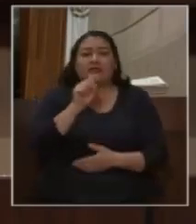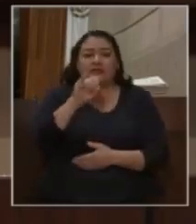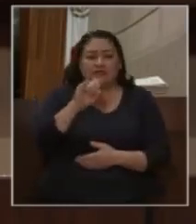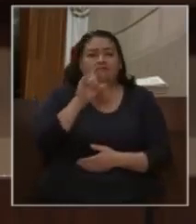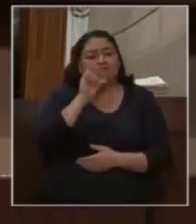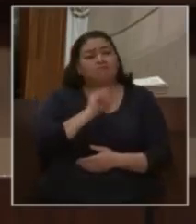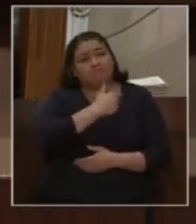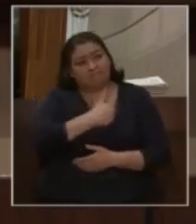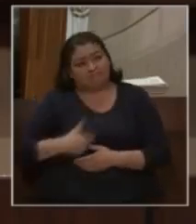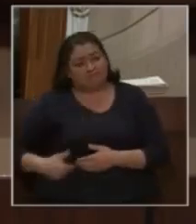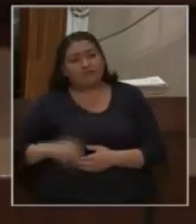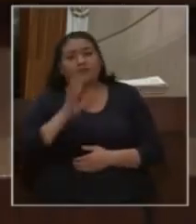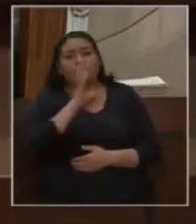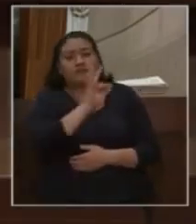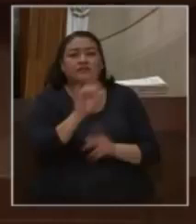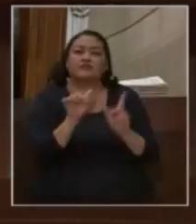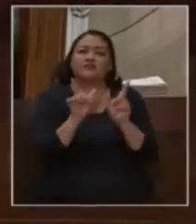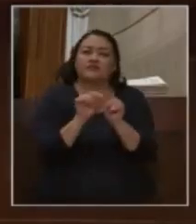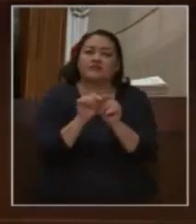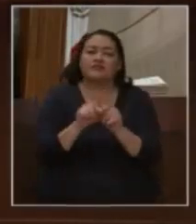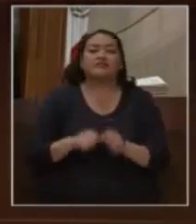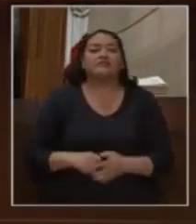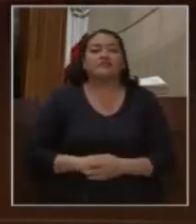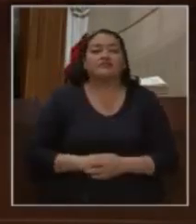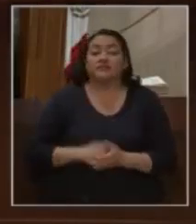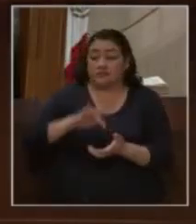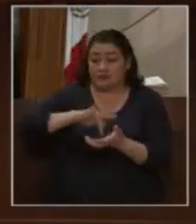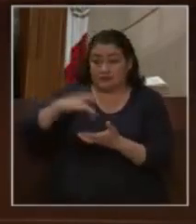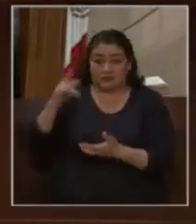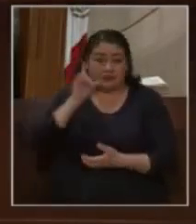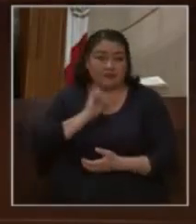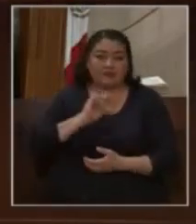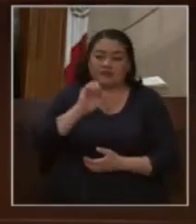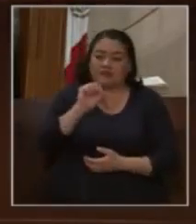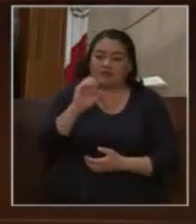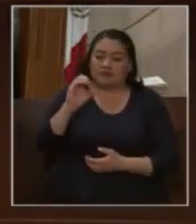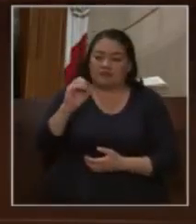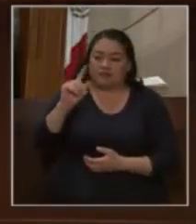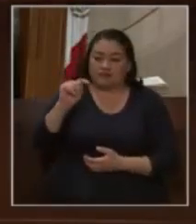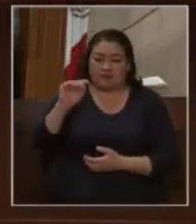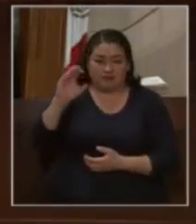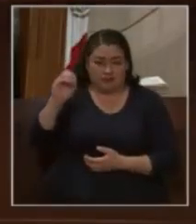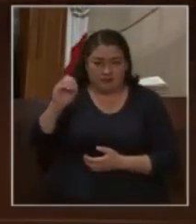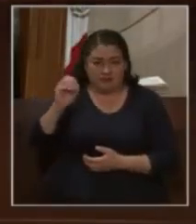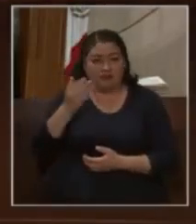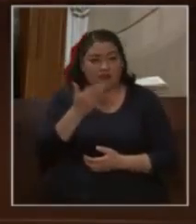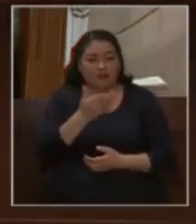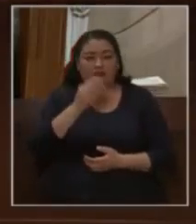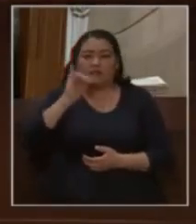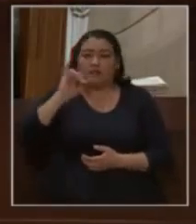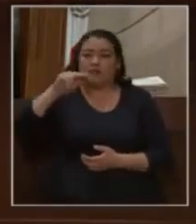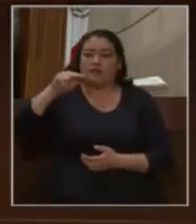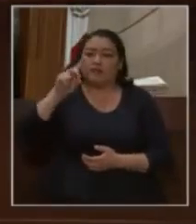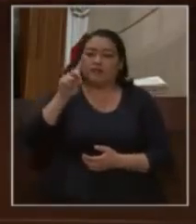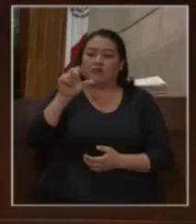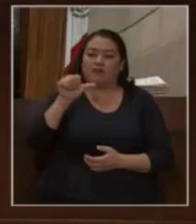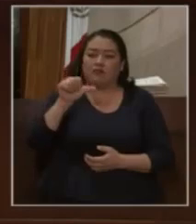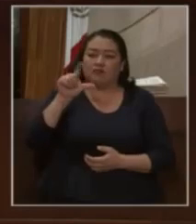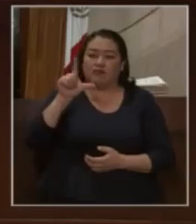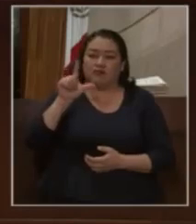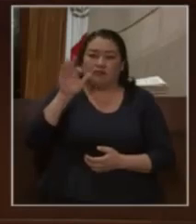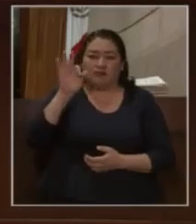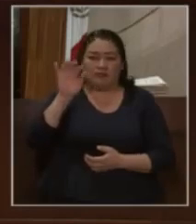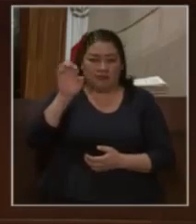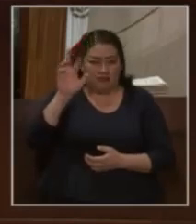magistrada presidenta. Sería todo. Gracias, magistrada Soto Fregoso. Magistrado Indalfer Infante